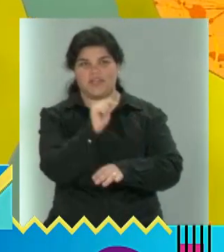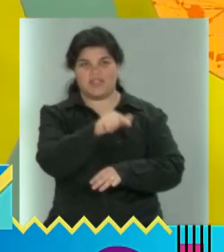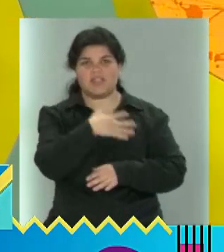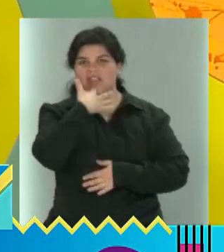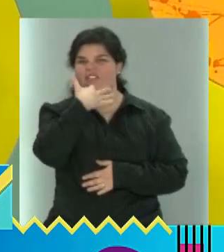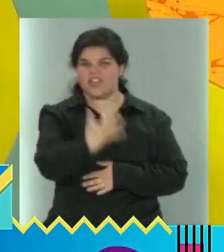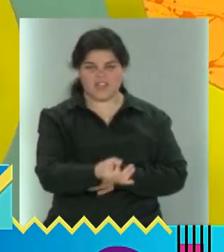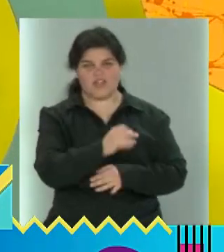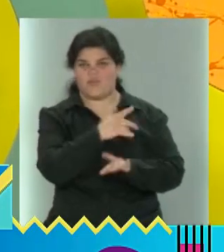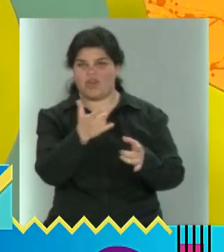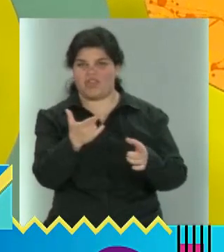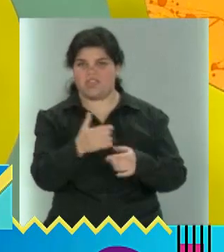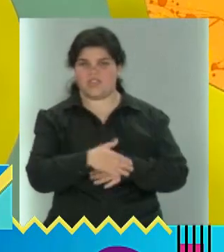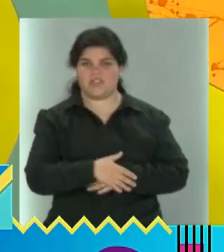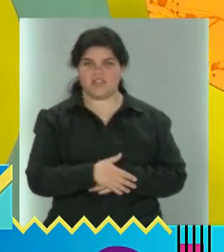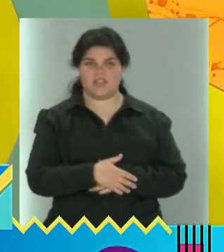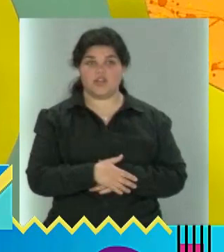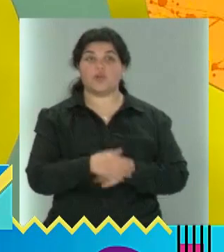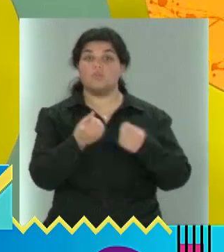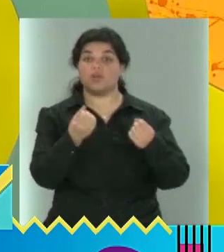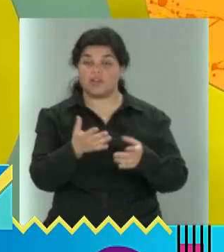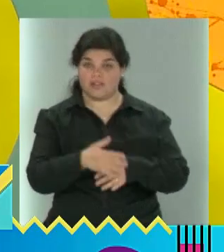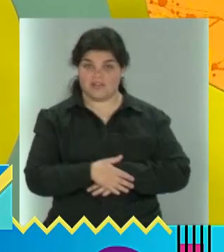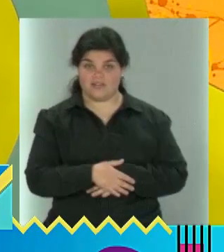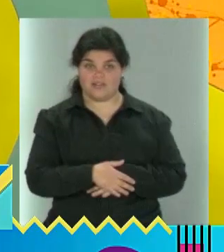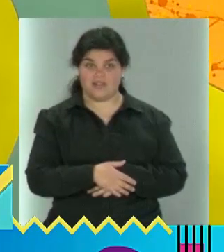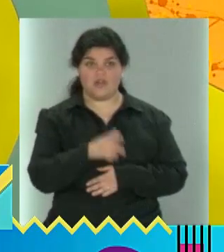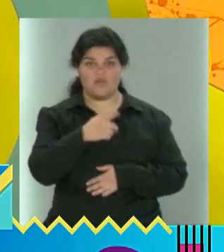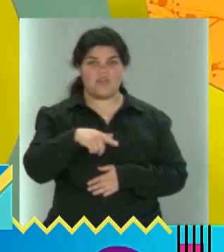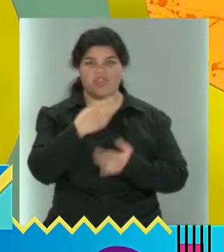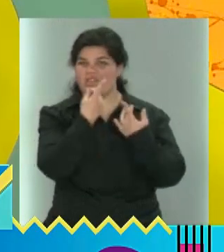reales. Bien. Porque el arte marcial verdadero es otra cosa.